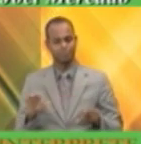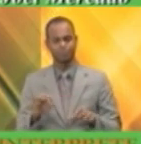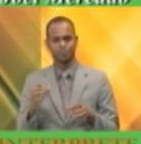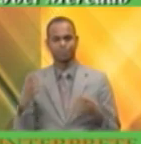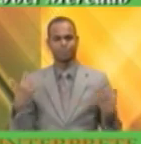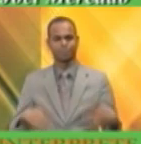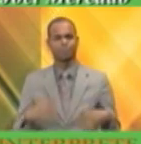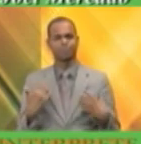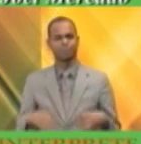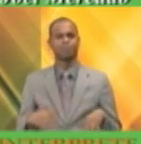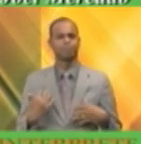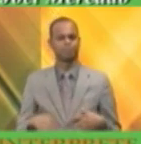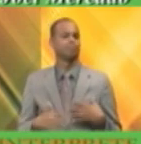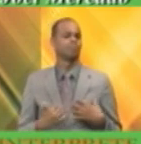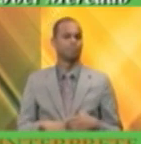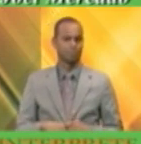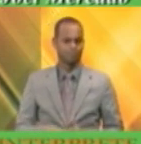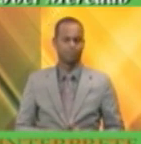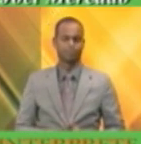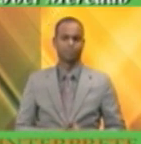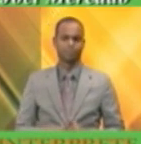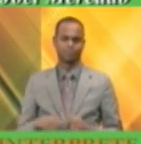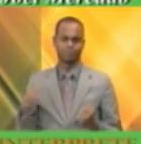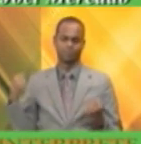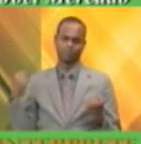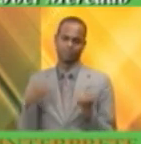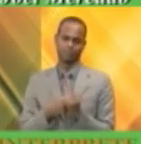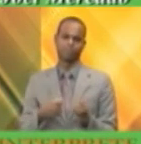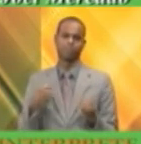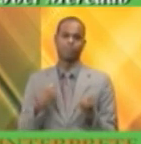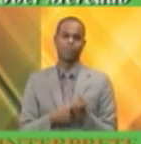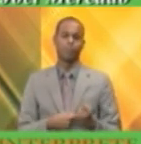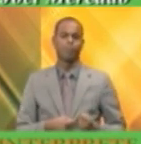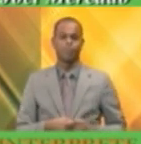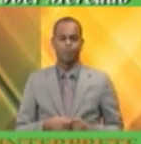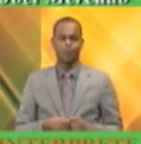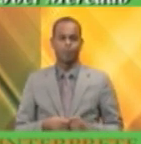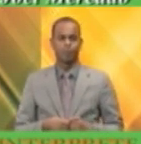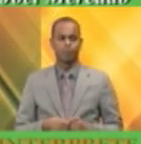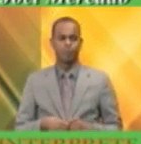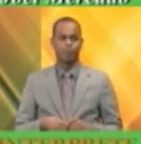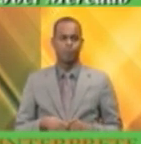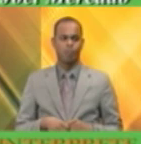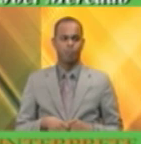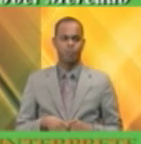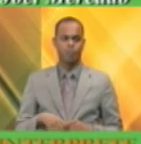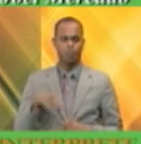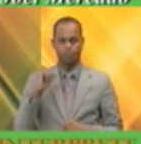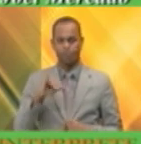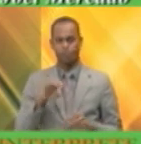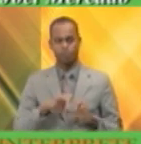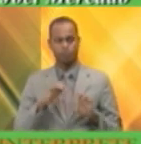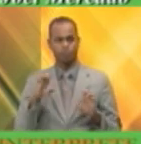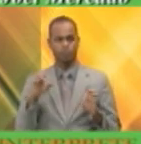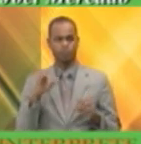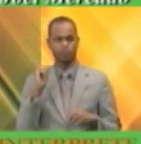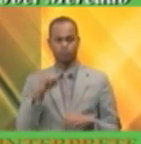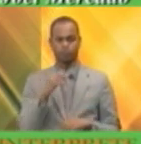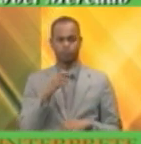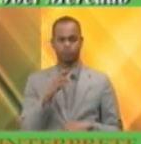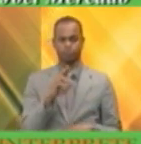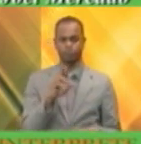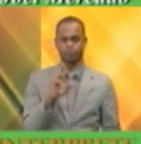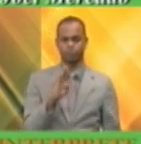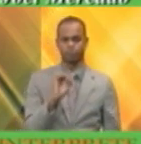tenido tanto apoyo. Y ese es Emerson. Ese equipo vestido de rojo de